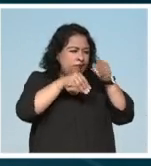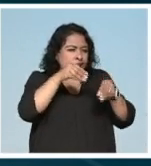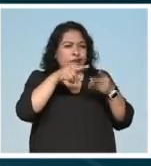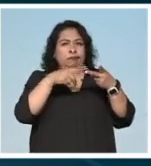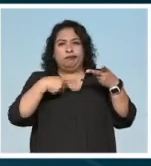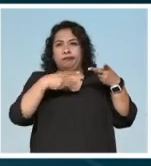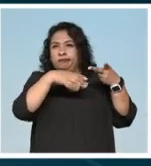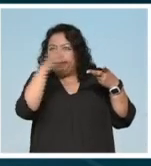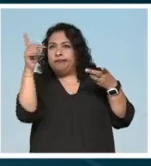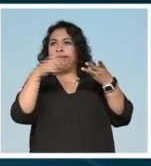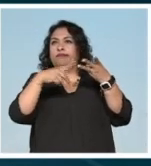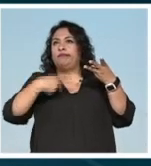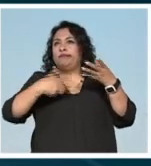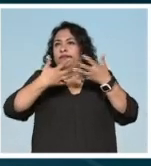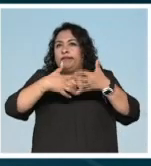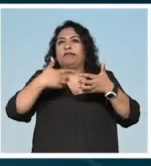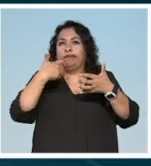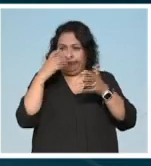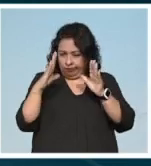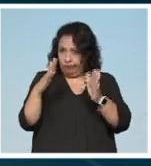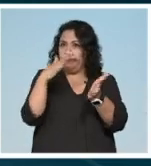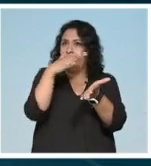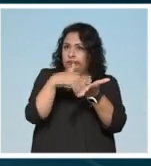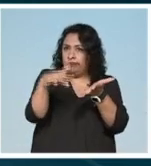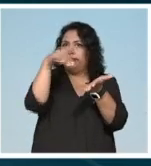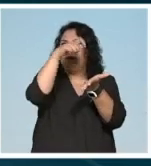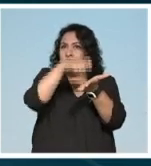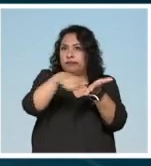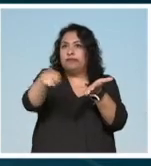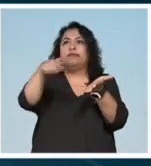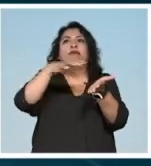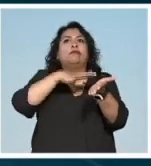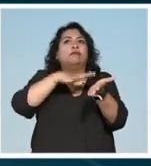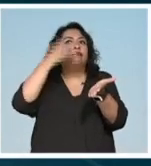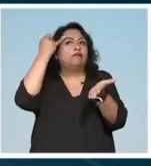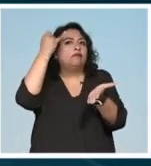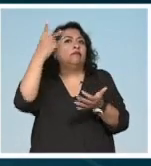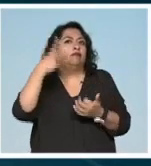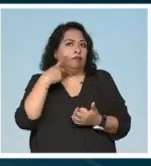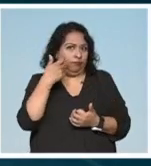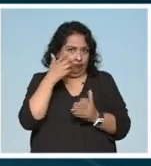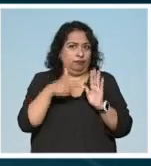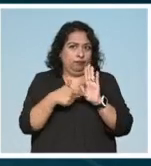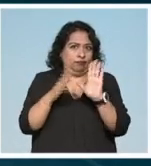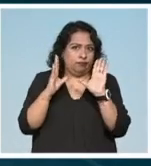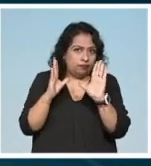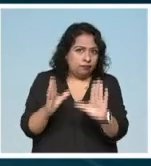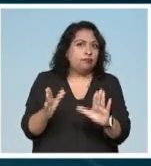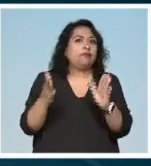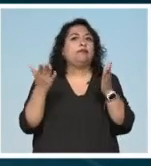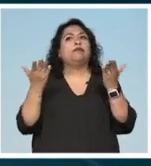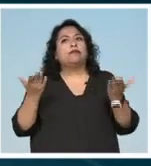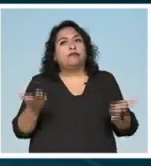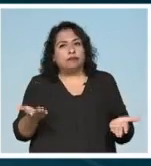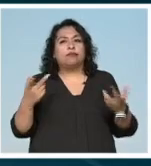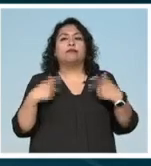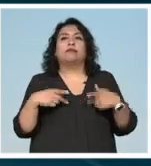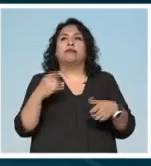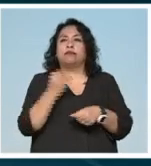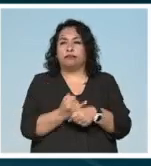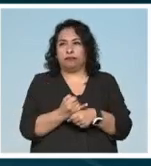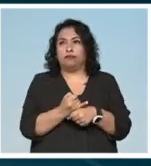campesinos, a los obreros, a leer, a escribir, a tener ideas políticas, ¿no? Obviamente fue un